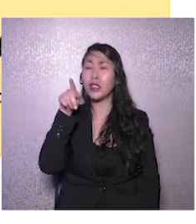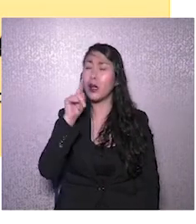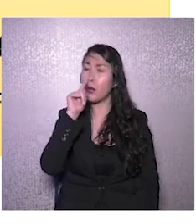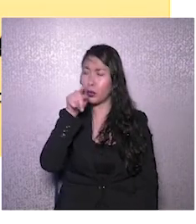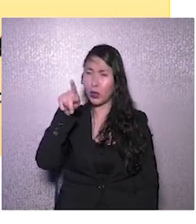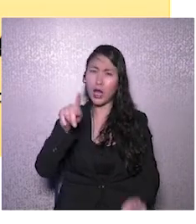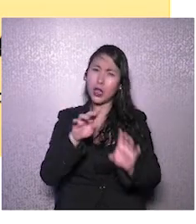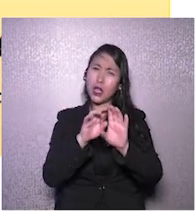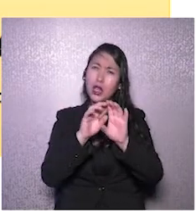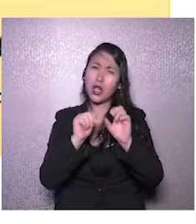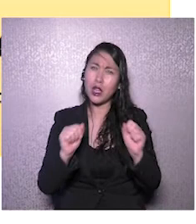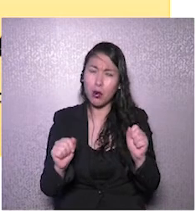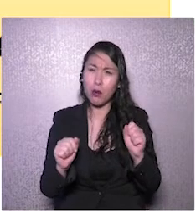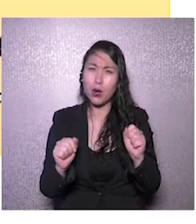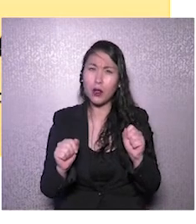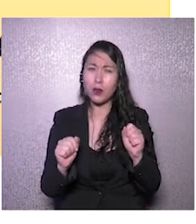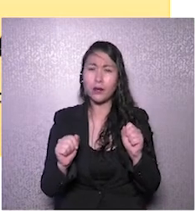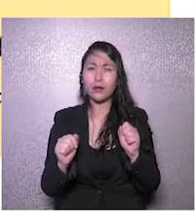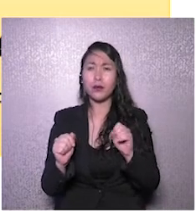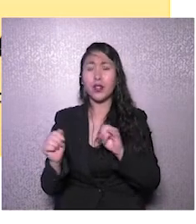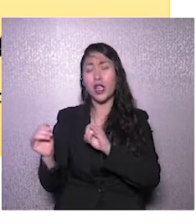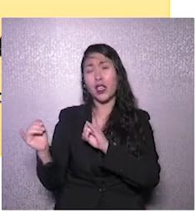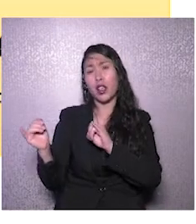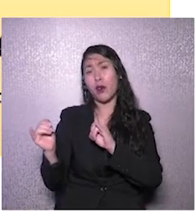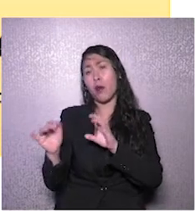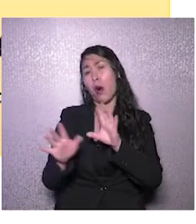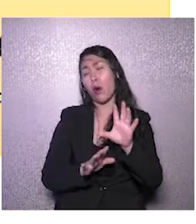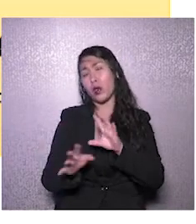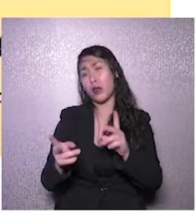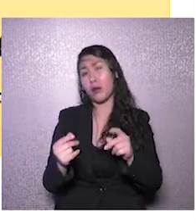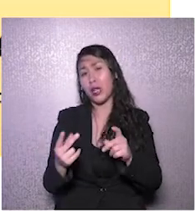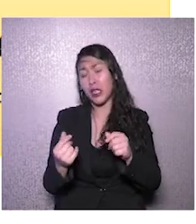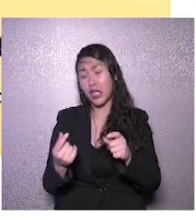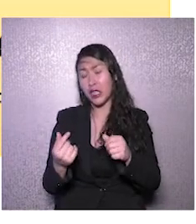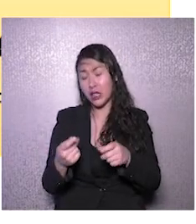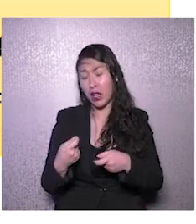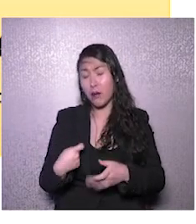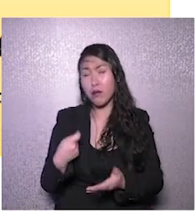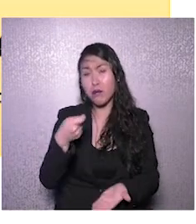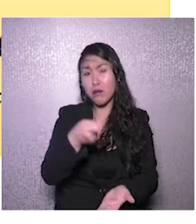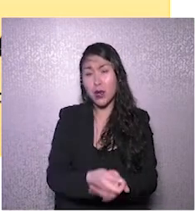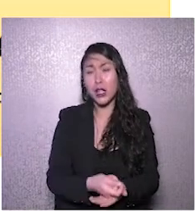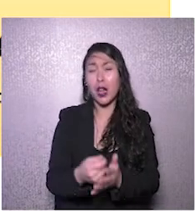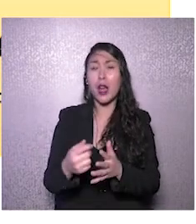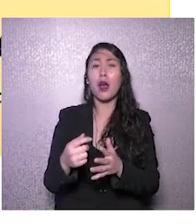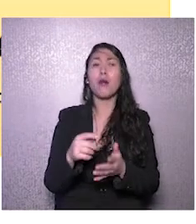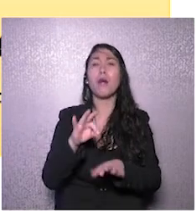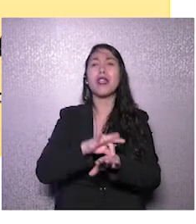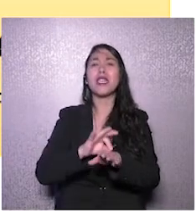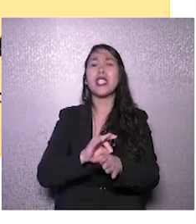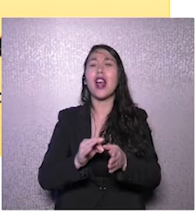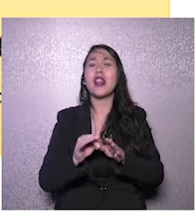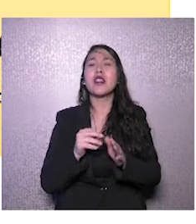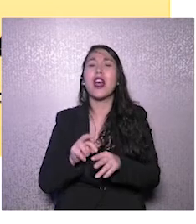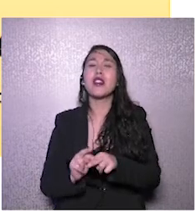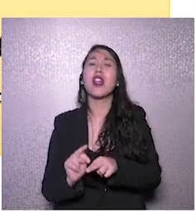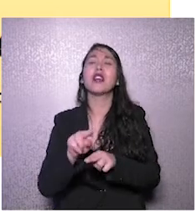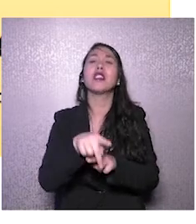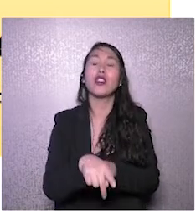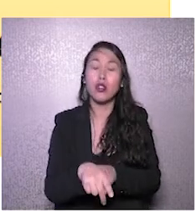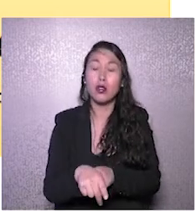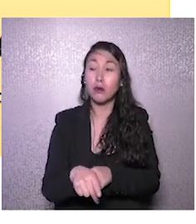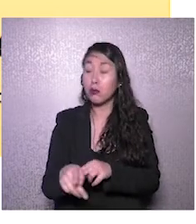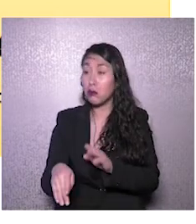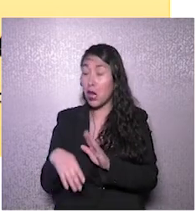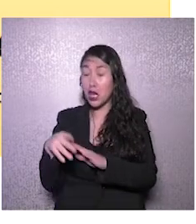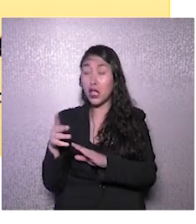están de acuerdo en que se invierta una tremenda cantidad de recursos en un proyecto que se llama Medicina de Precisión. Y el 80% está de acuerdo con el proyecto, pero lo más